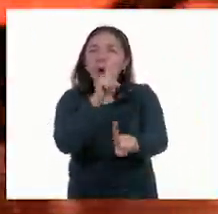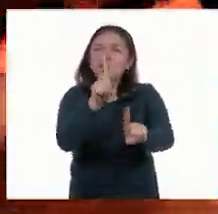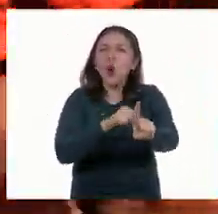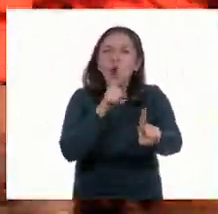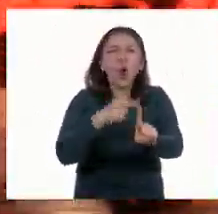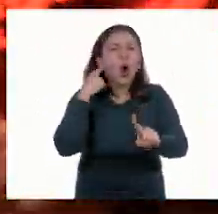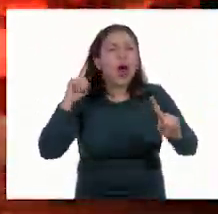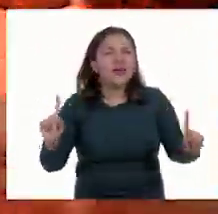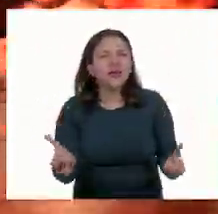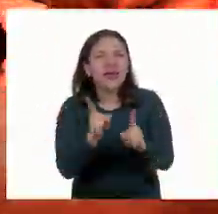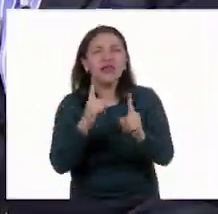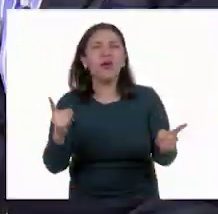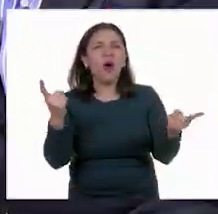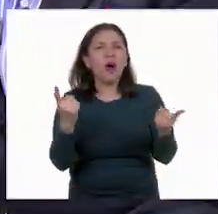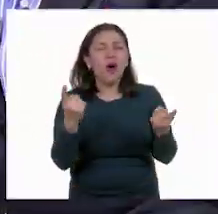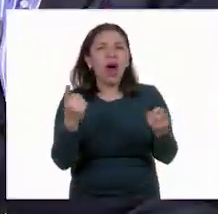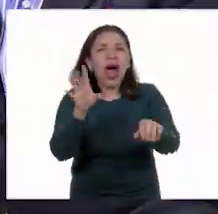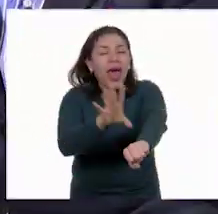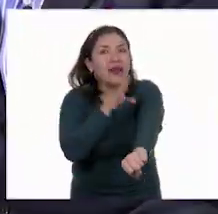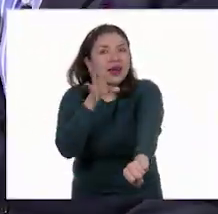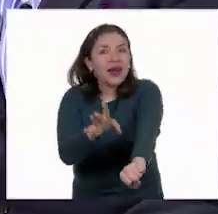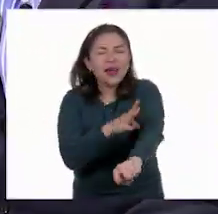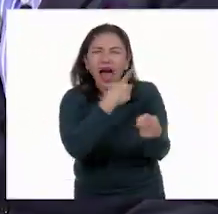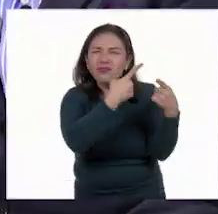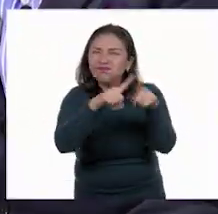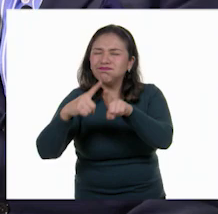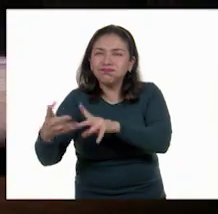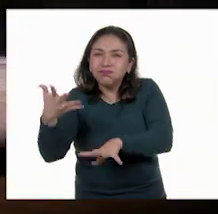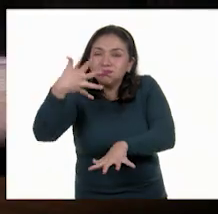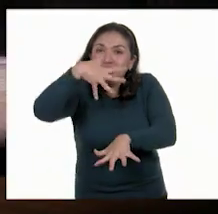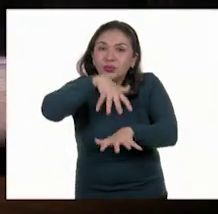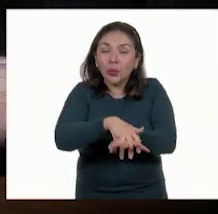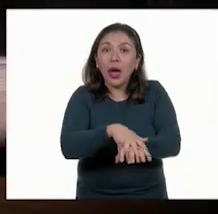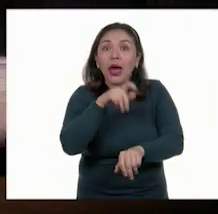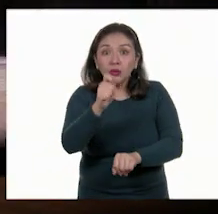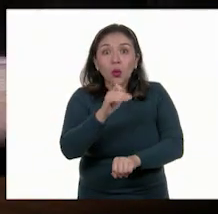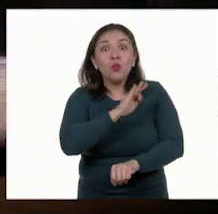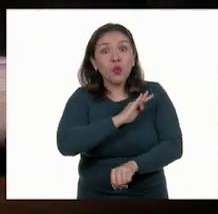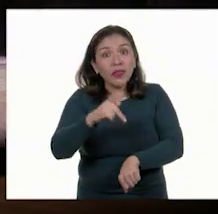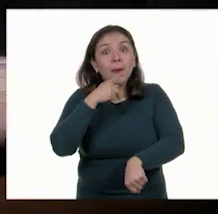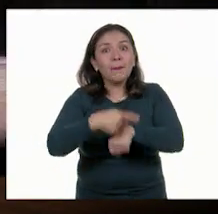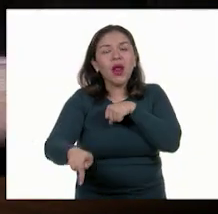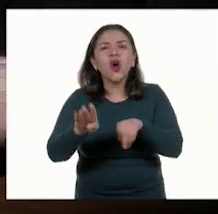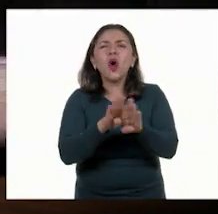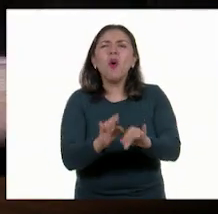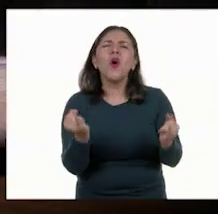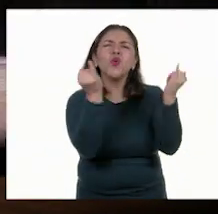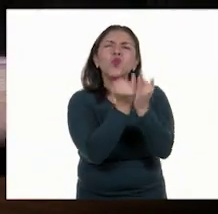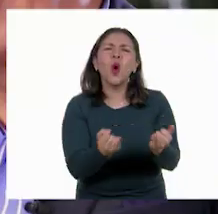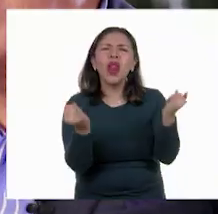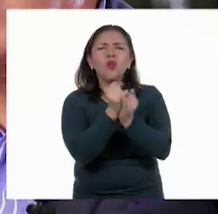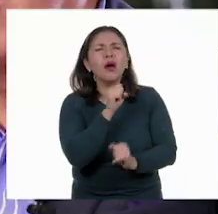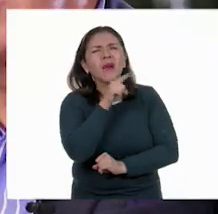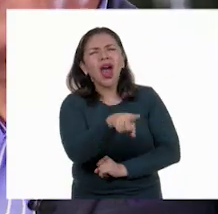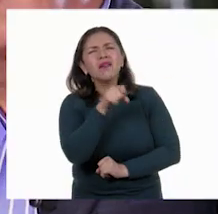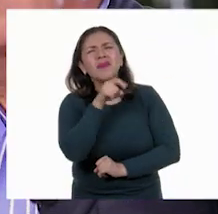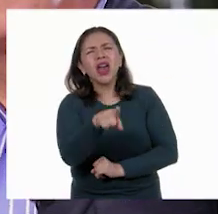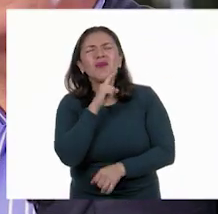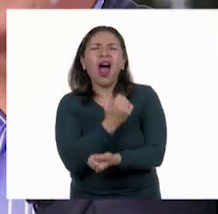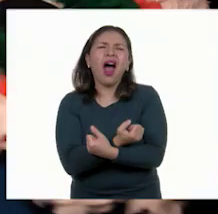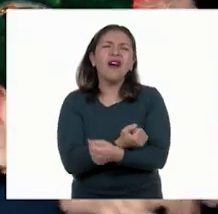colores, de energías, y se corre el peligro de ser repetitivo o de ser